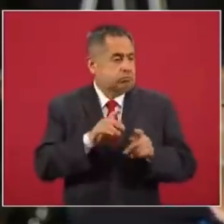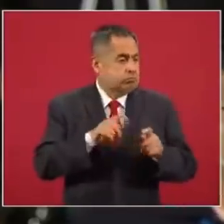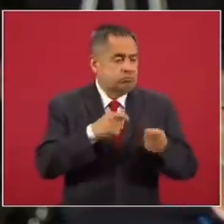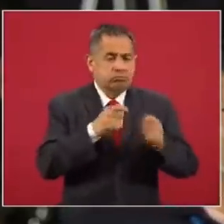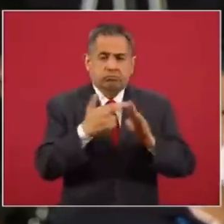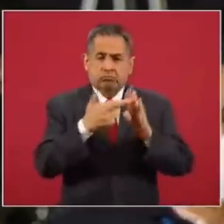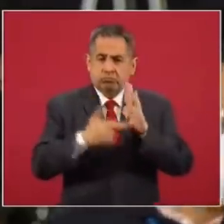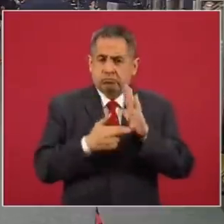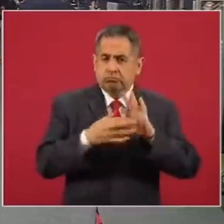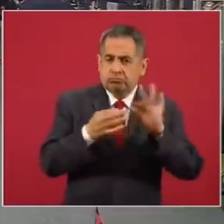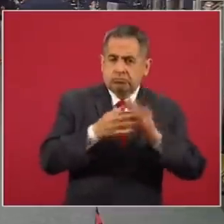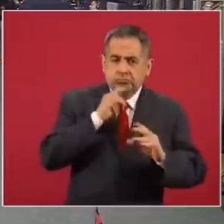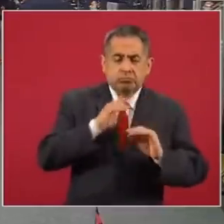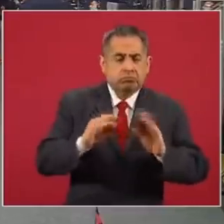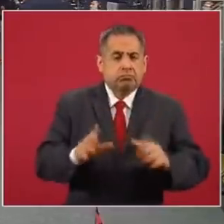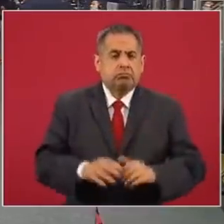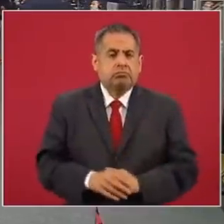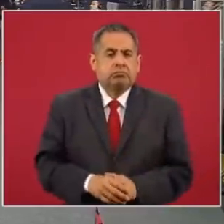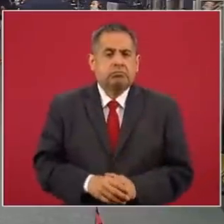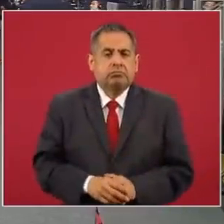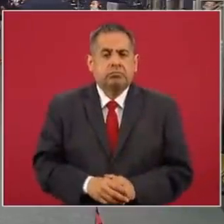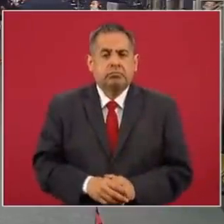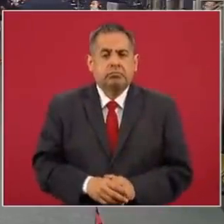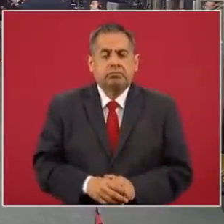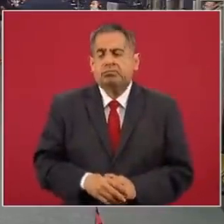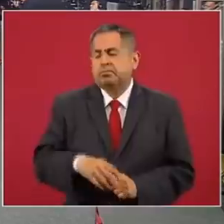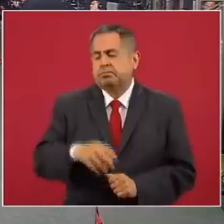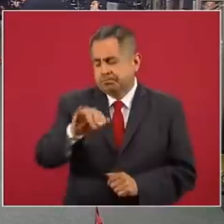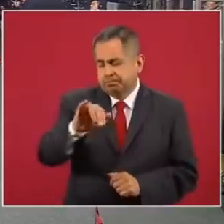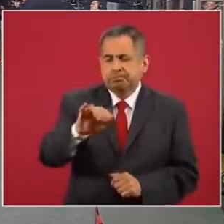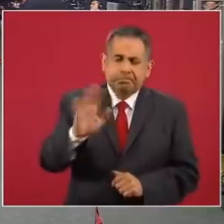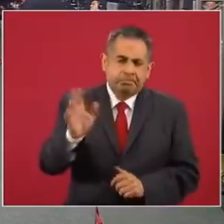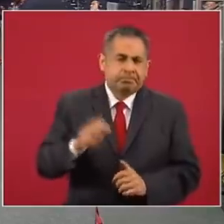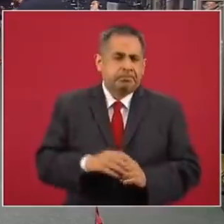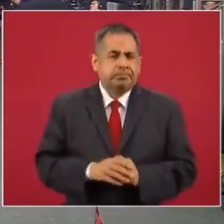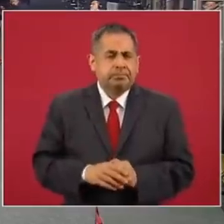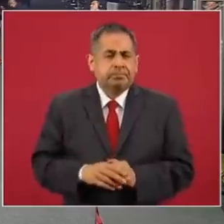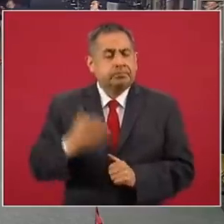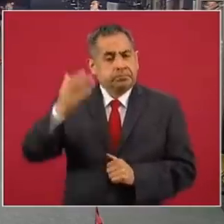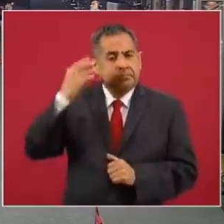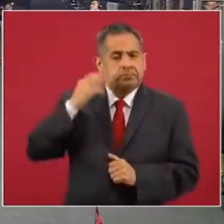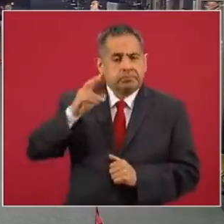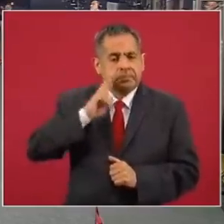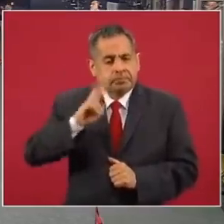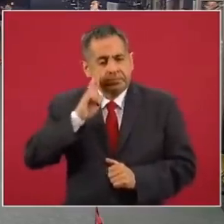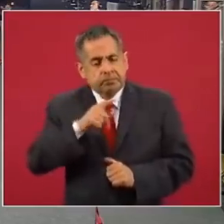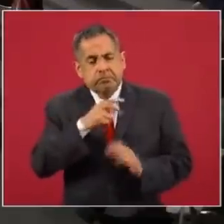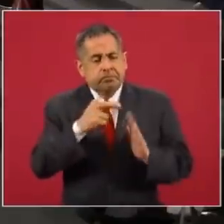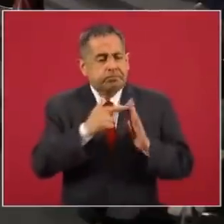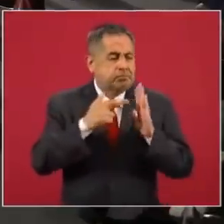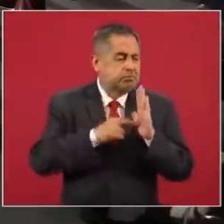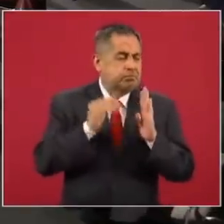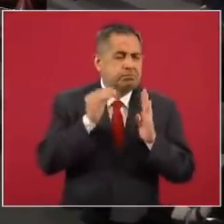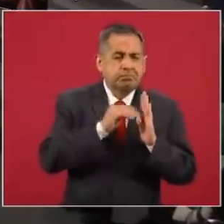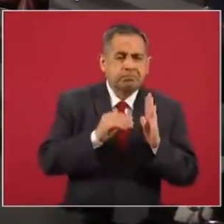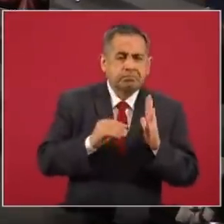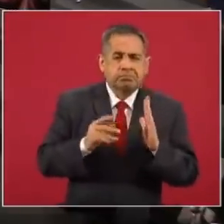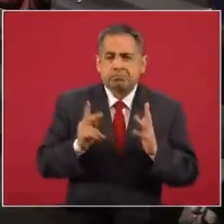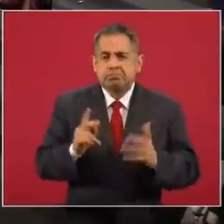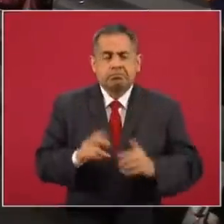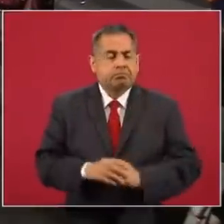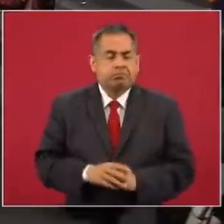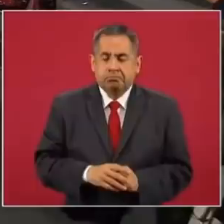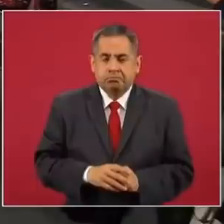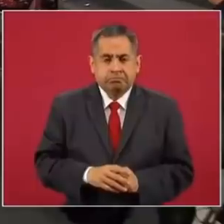que desaparecer esta figura? Sí, ya lo intentamos, pero